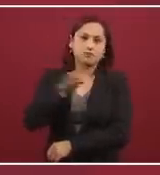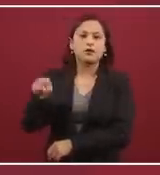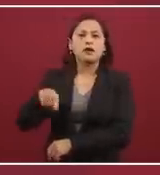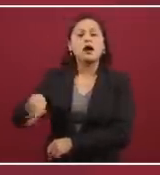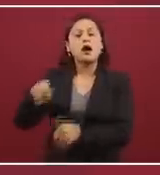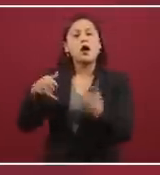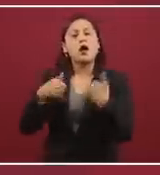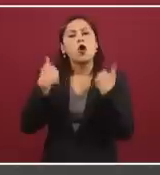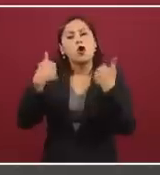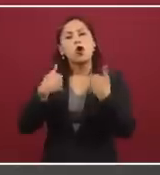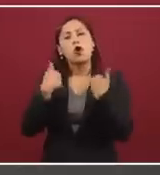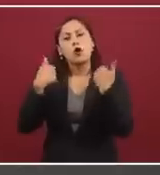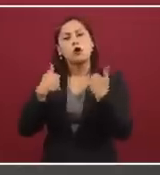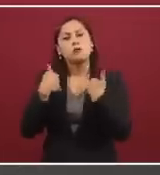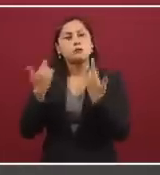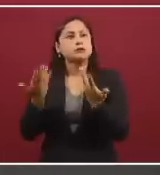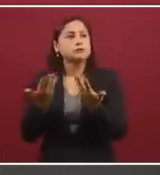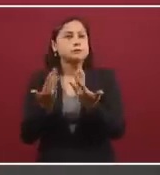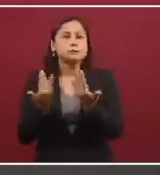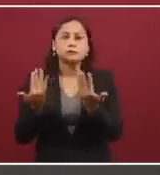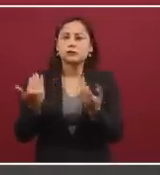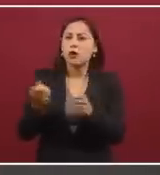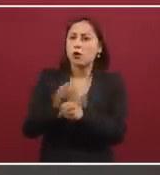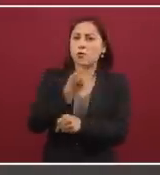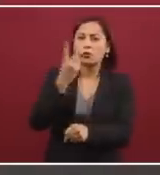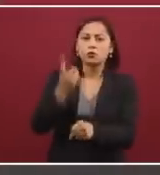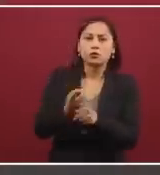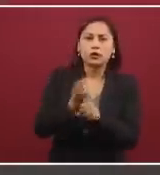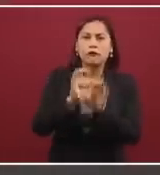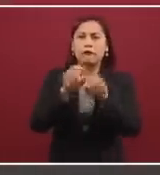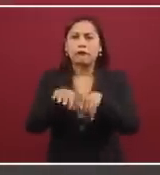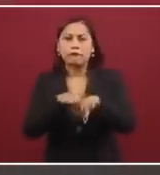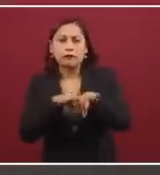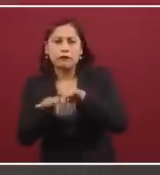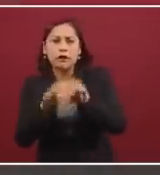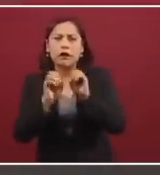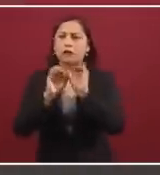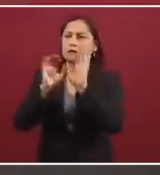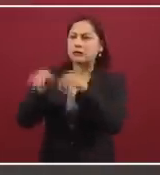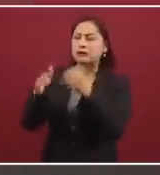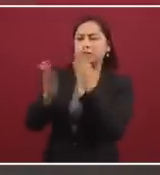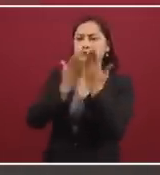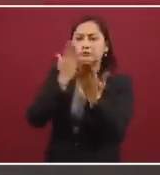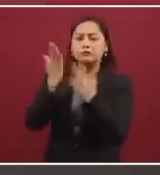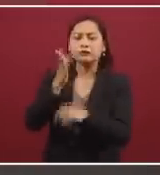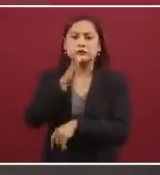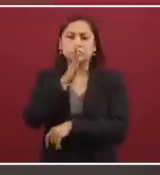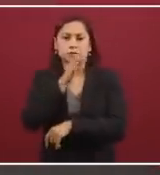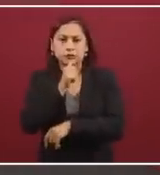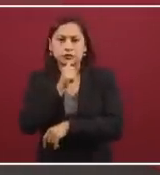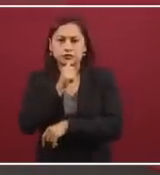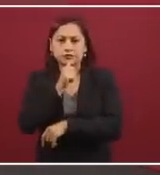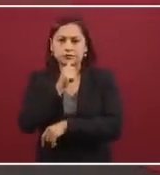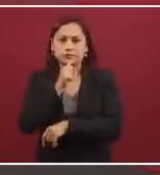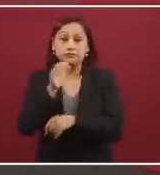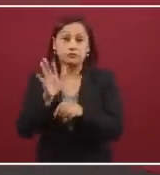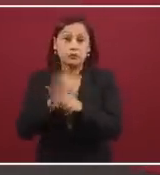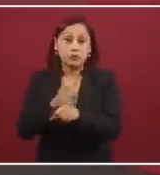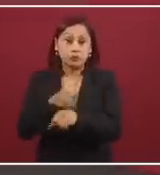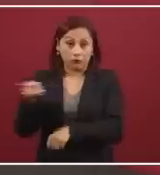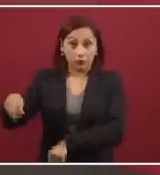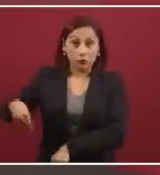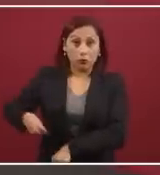trabajo porque fue lo único que hicieron el gobierno anterior en los gobiernos